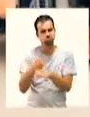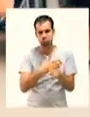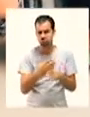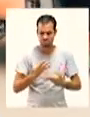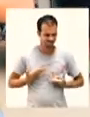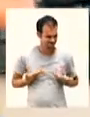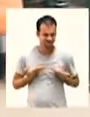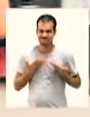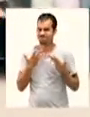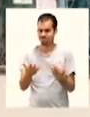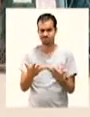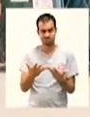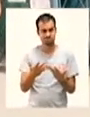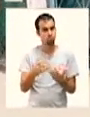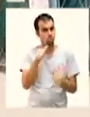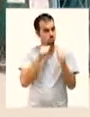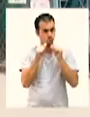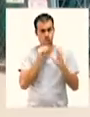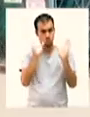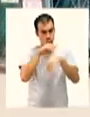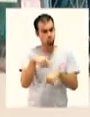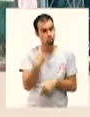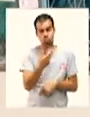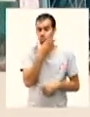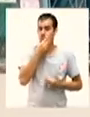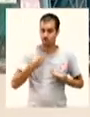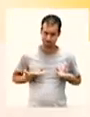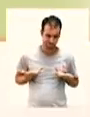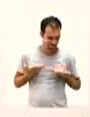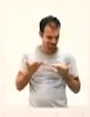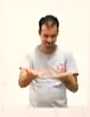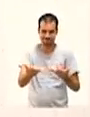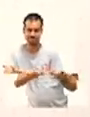tiempo. No hay duda alguna de que somos Jóvenes por la Vida.